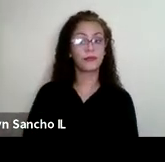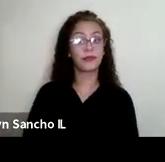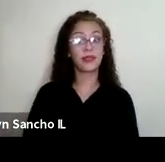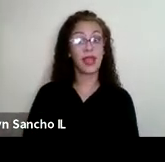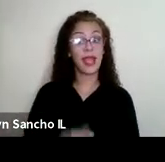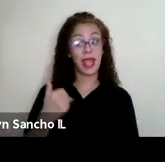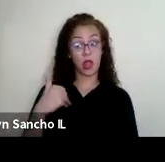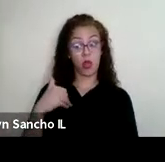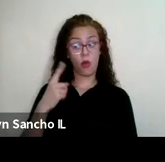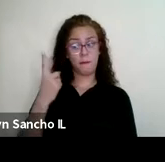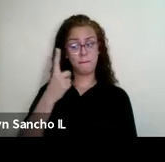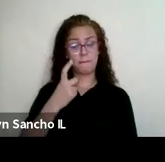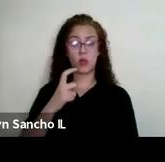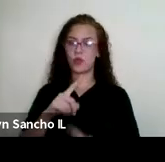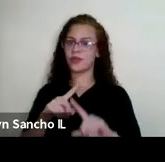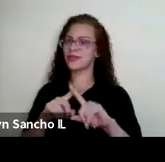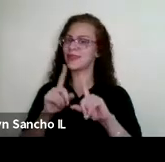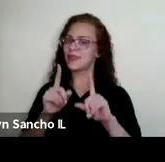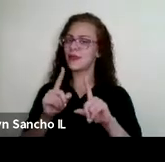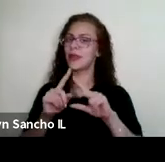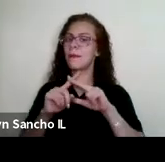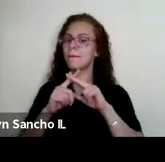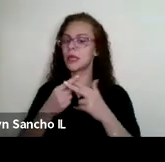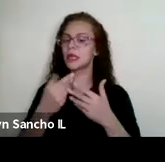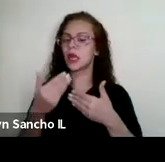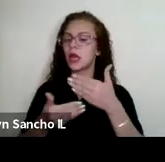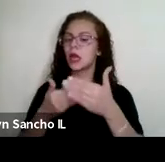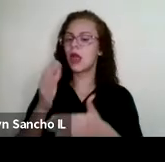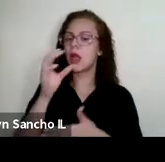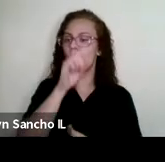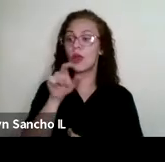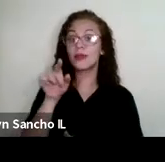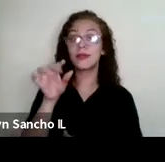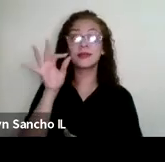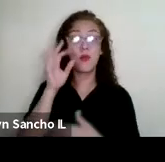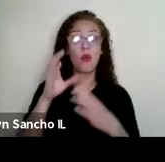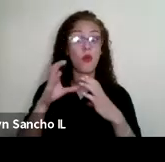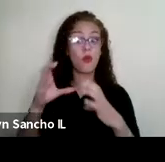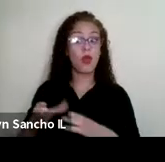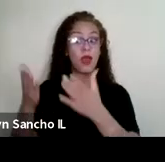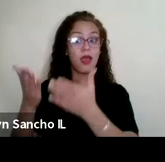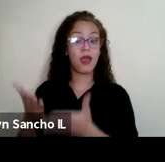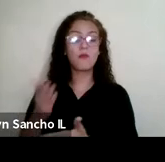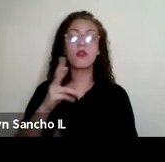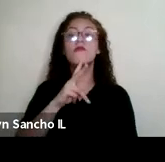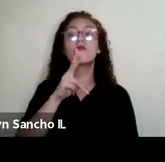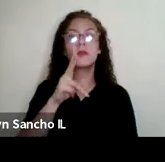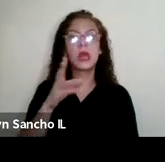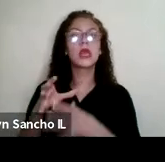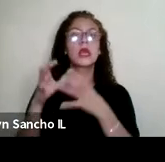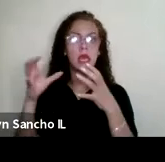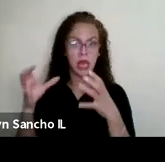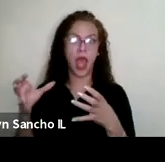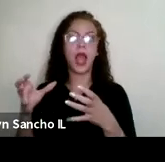esa pregunta distinta, se empieza a dar cuenta que esta chica en realidad era una gran